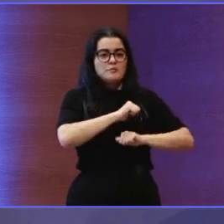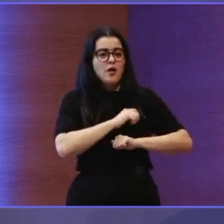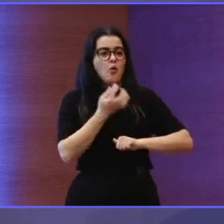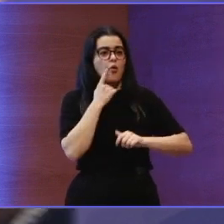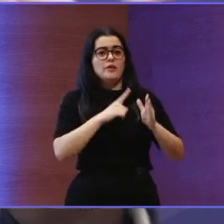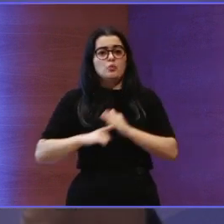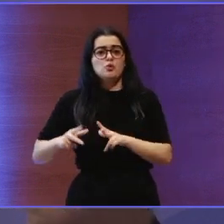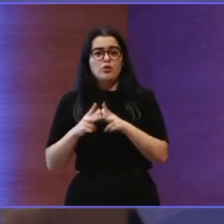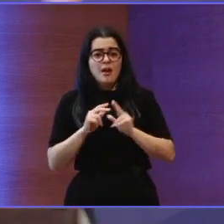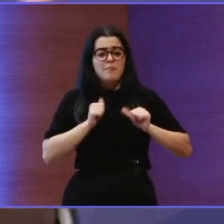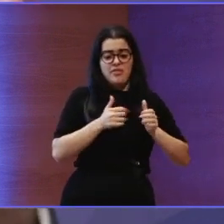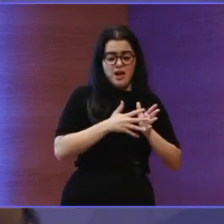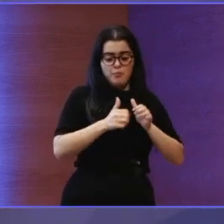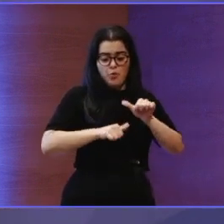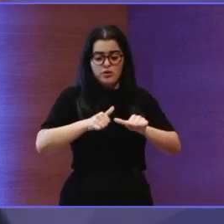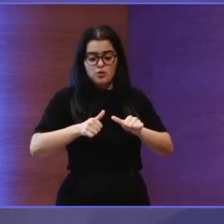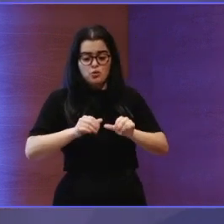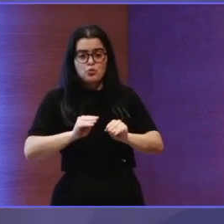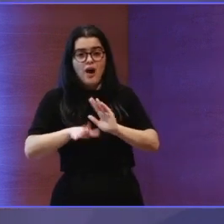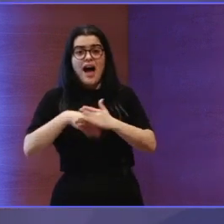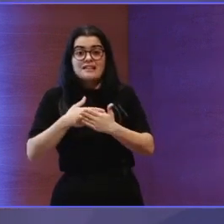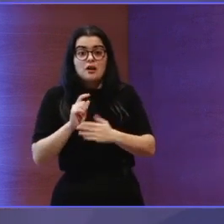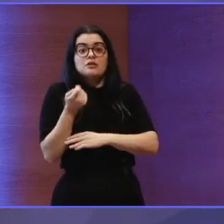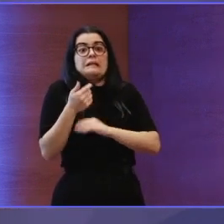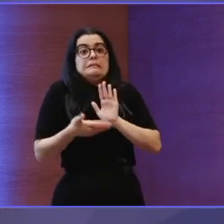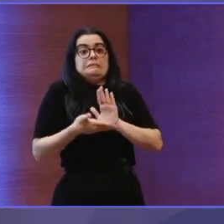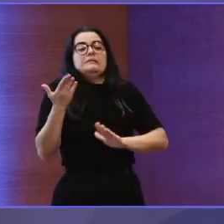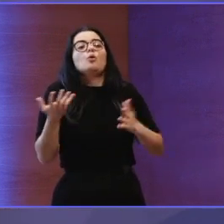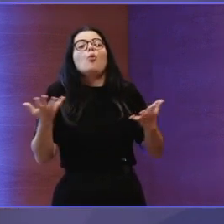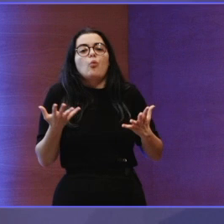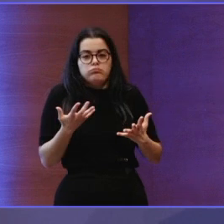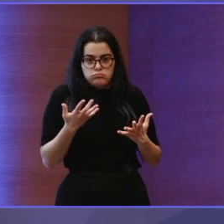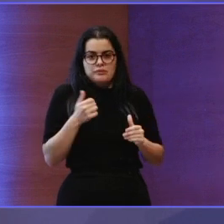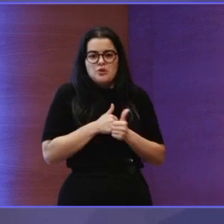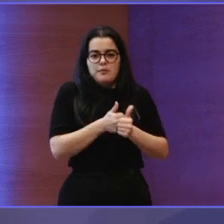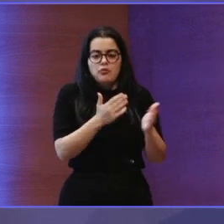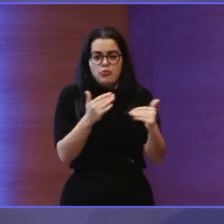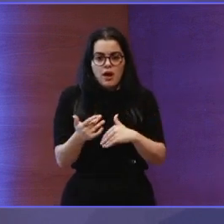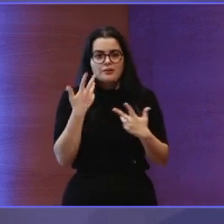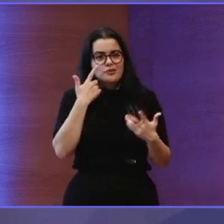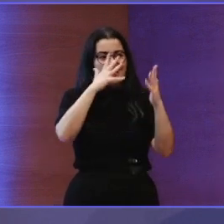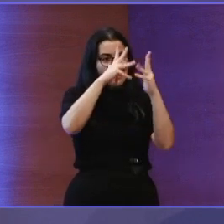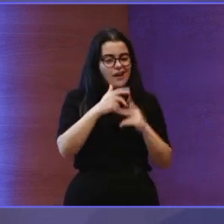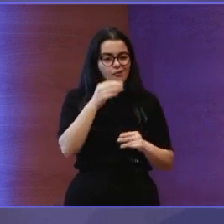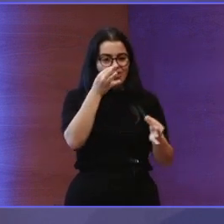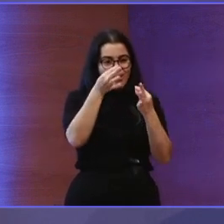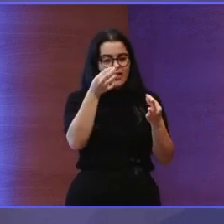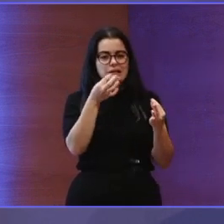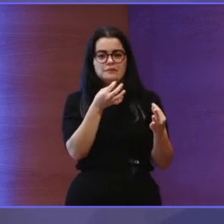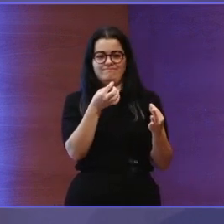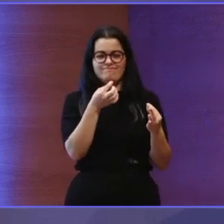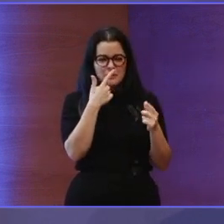social Probablemente lo saben quies o lo sabéis quienes intervenía y a nivel de medición la cuestión